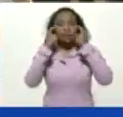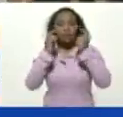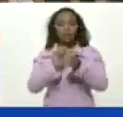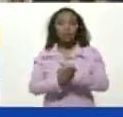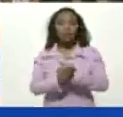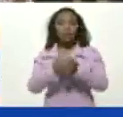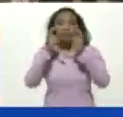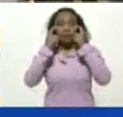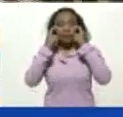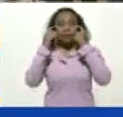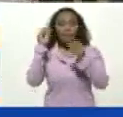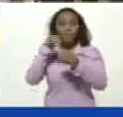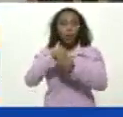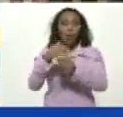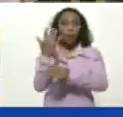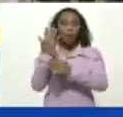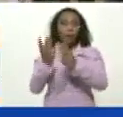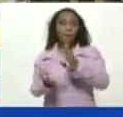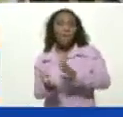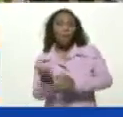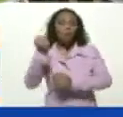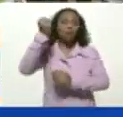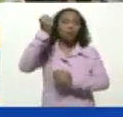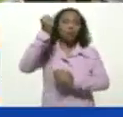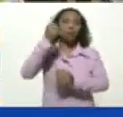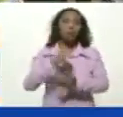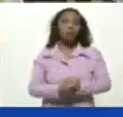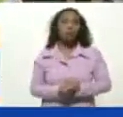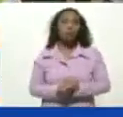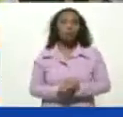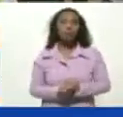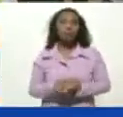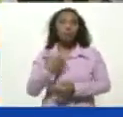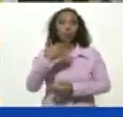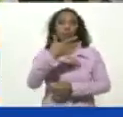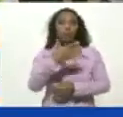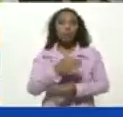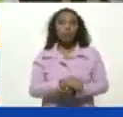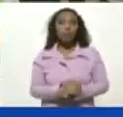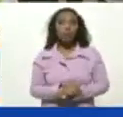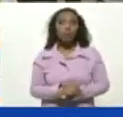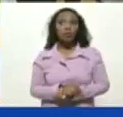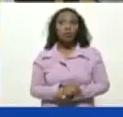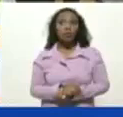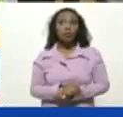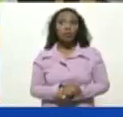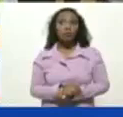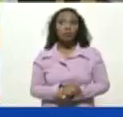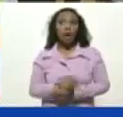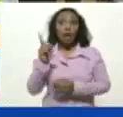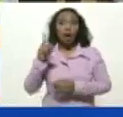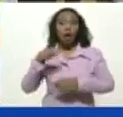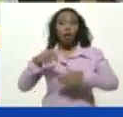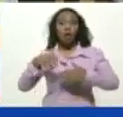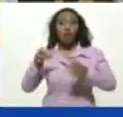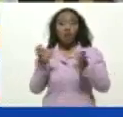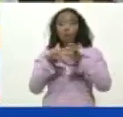La chinita metió la mano para salvarme. Cuando la narcooligarquía de